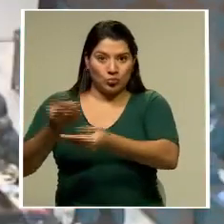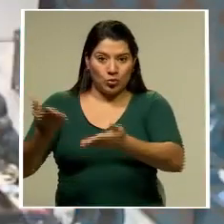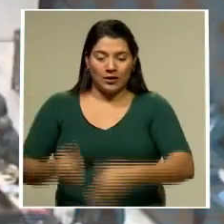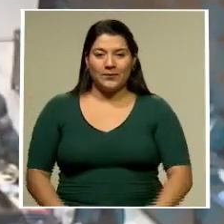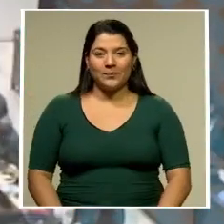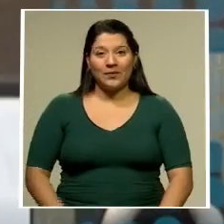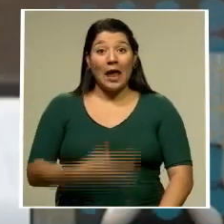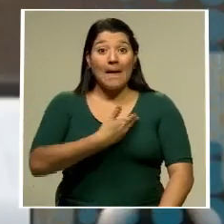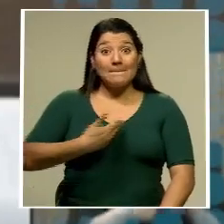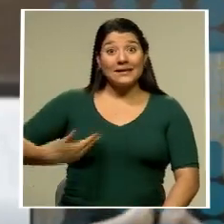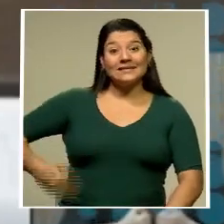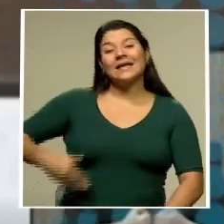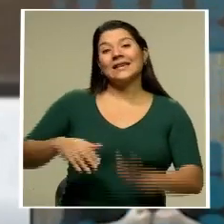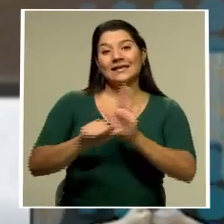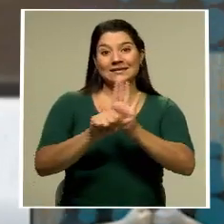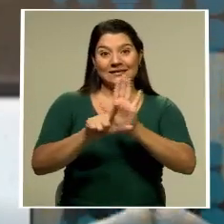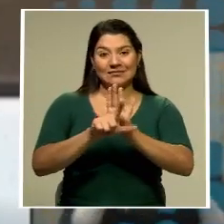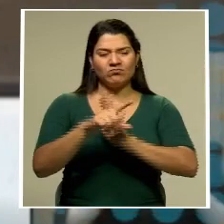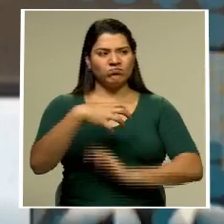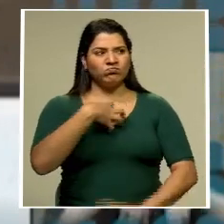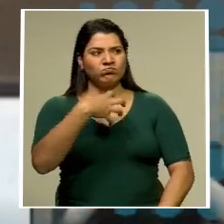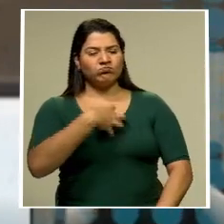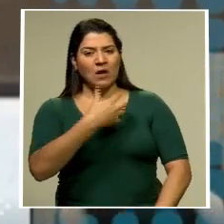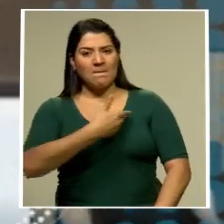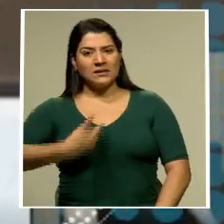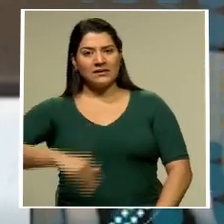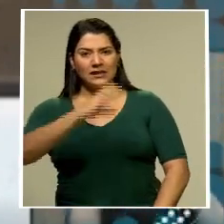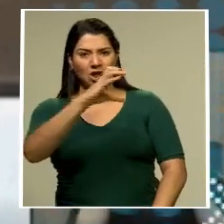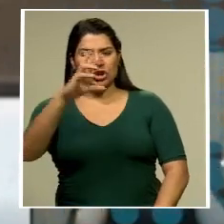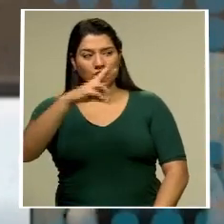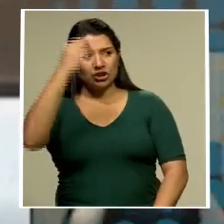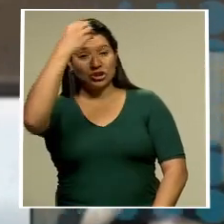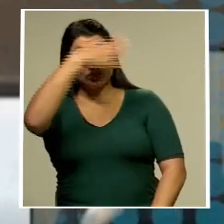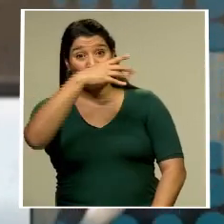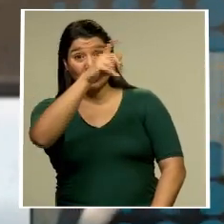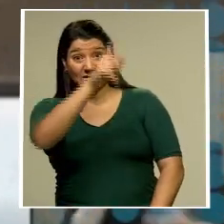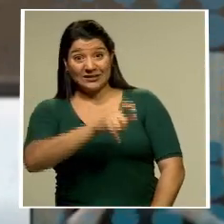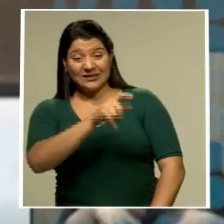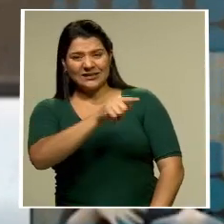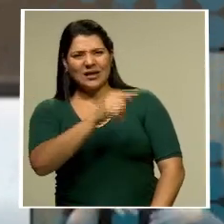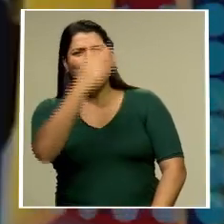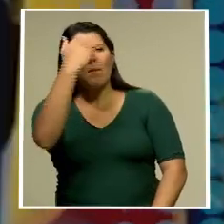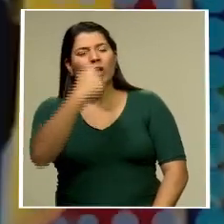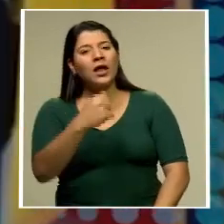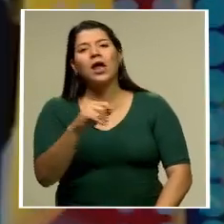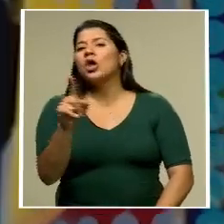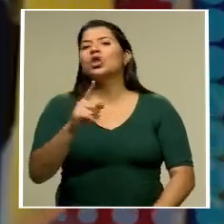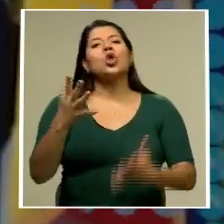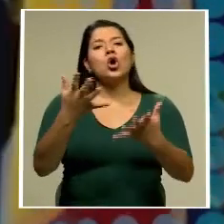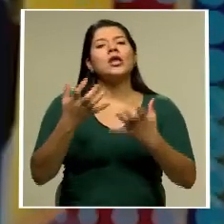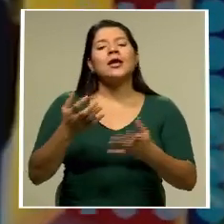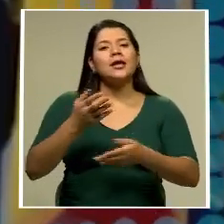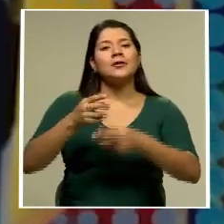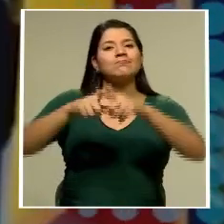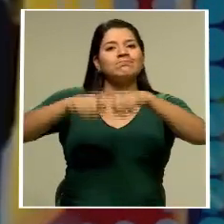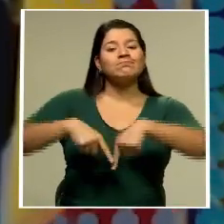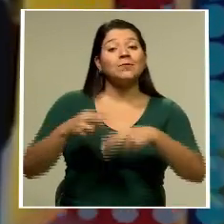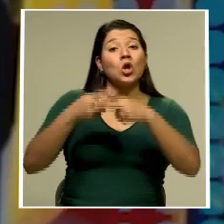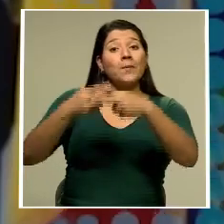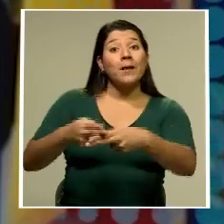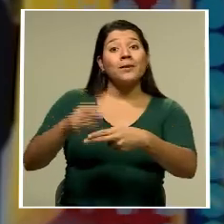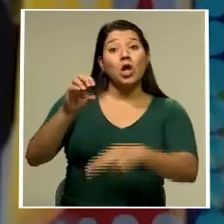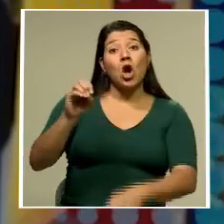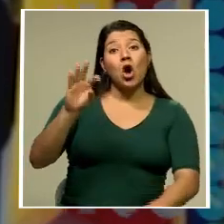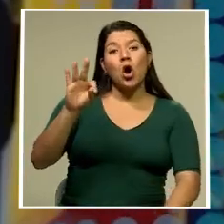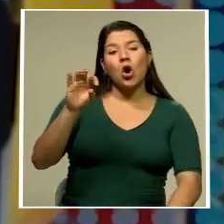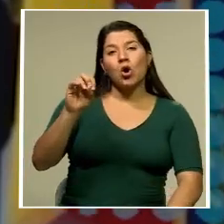La presidenta del Congreso le reprocha al presidente de la República, Carlos Alvarado, por su negativa de echarse para atrás con el nombramiento de Otón